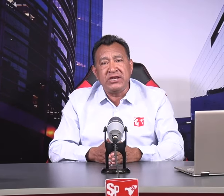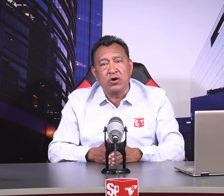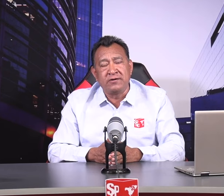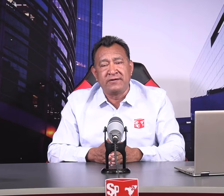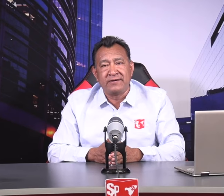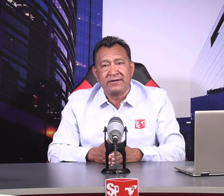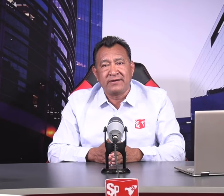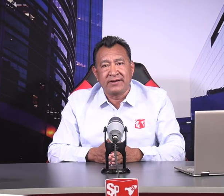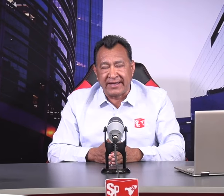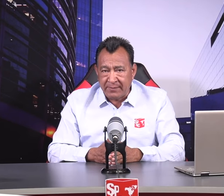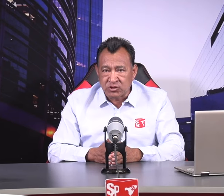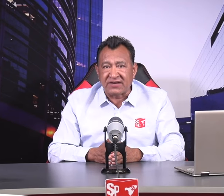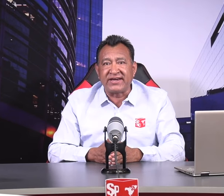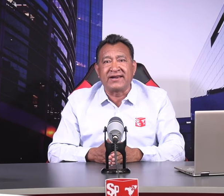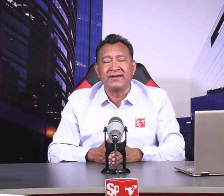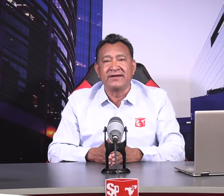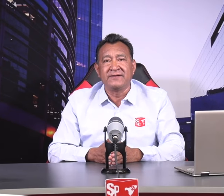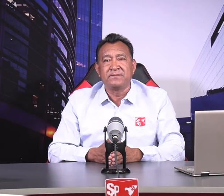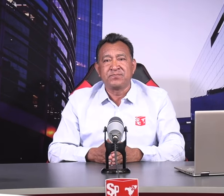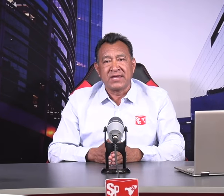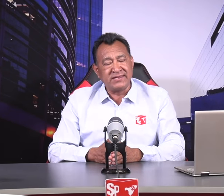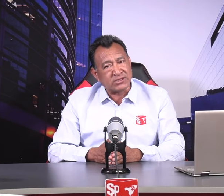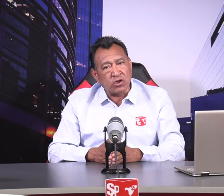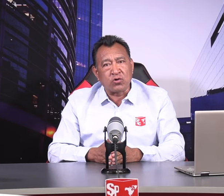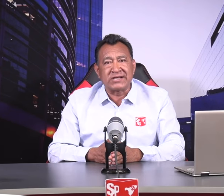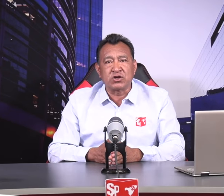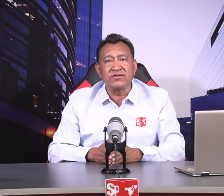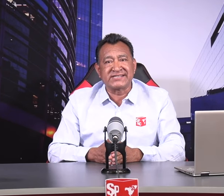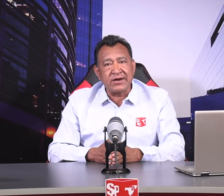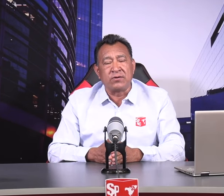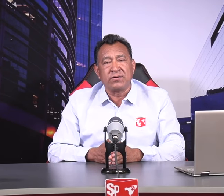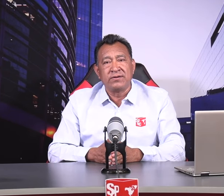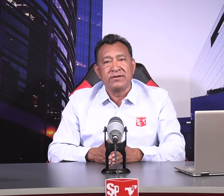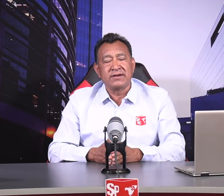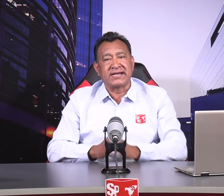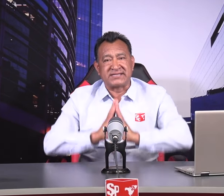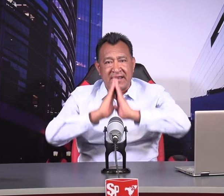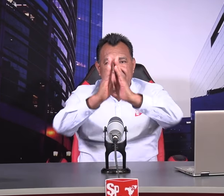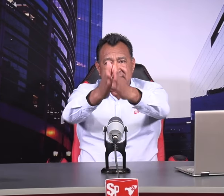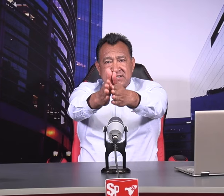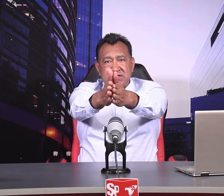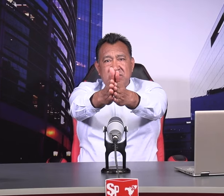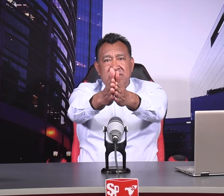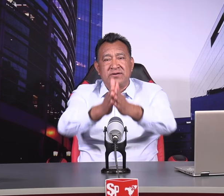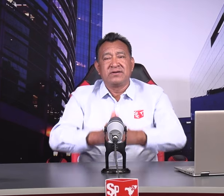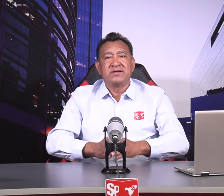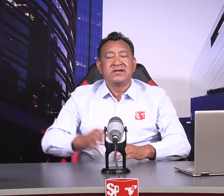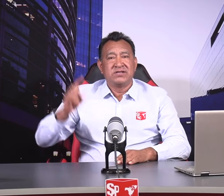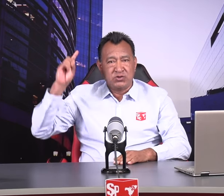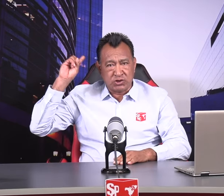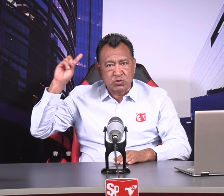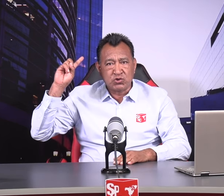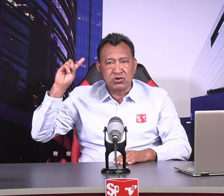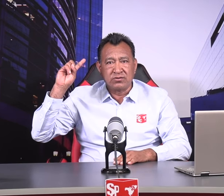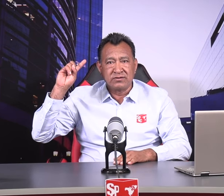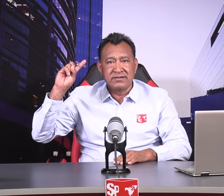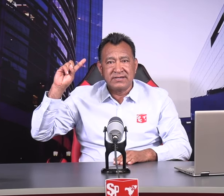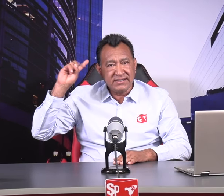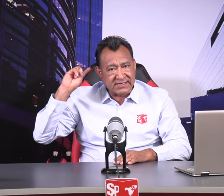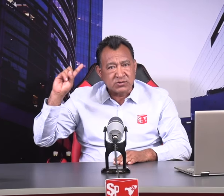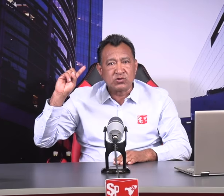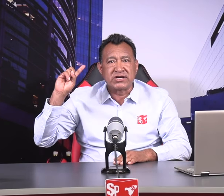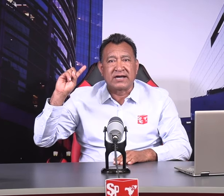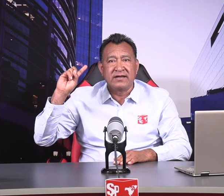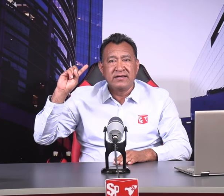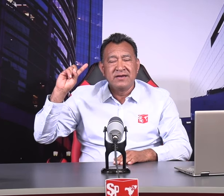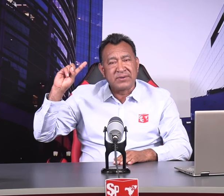Déjenos su opinión, queremos saber. Y de todo corazón deseo que se la pase chingón. Yo escucho